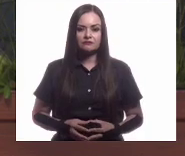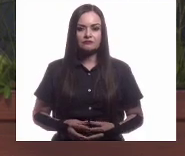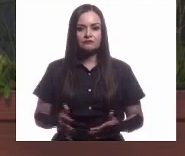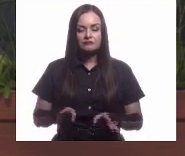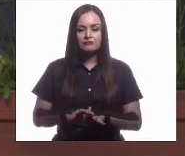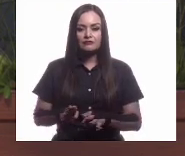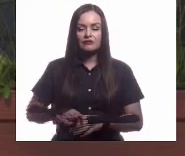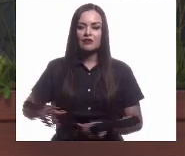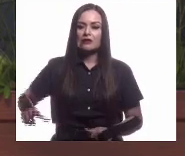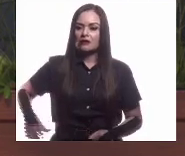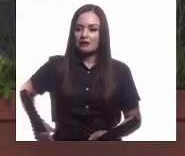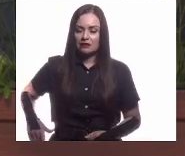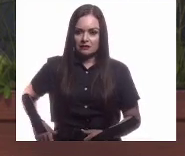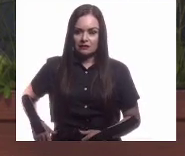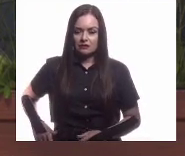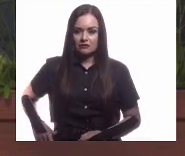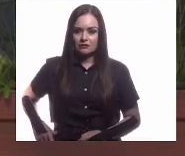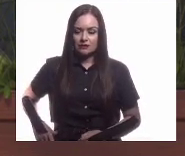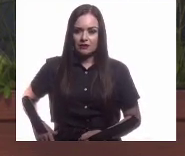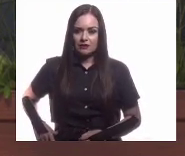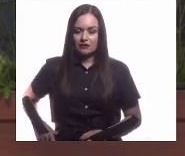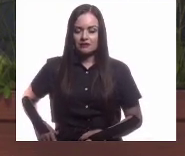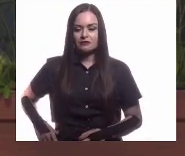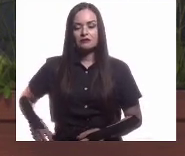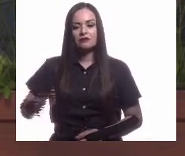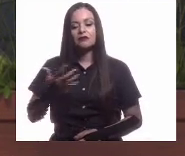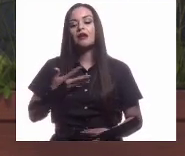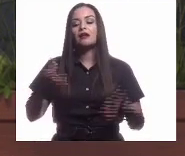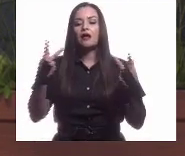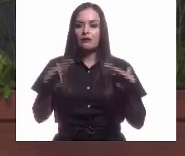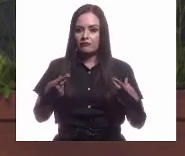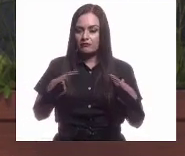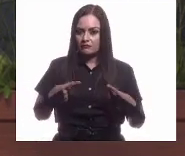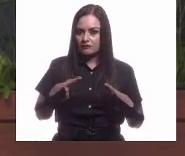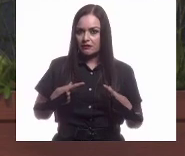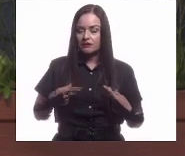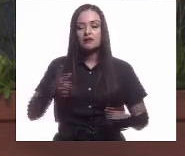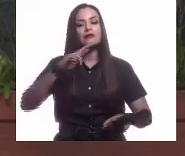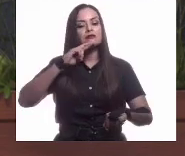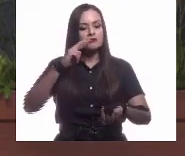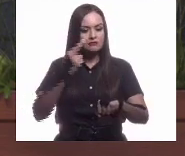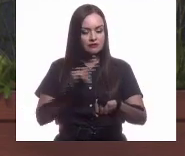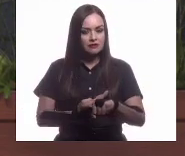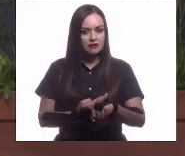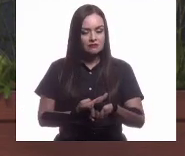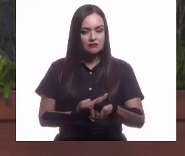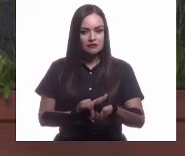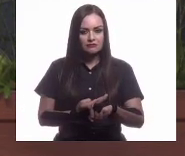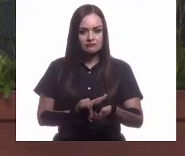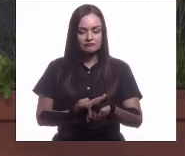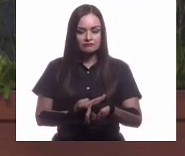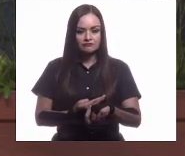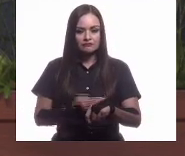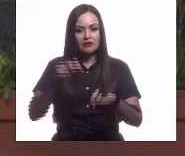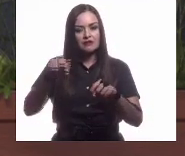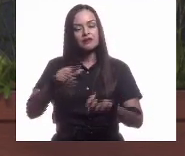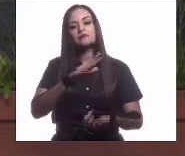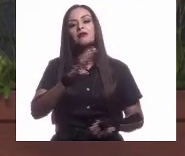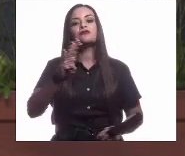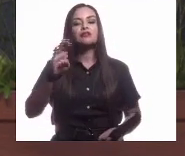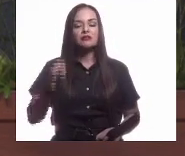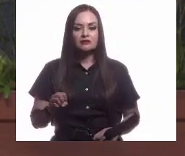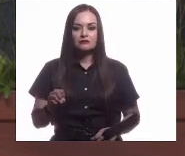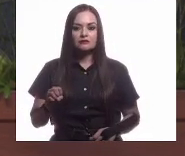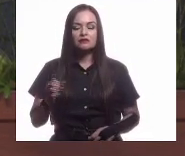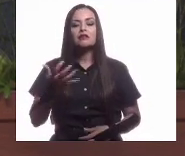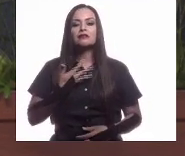el gobierno tiene que estar integrado por personas que o son honestas o son capaces, pero no ambas. En Baja California Sur